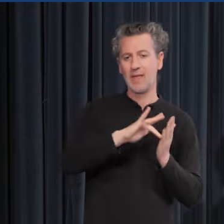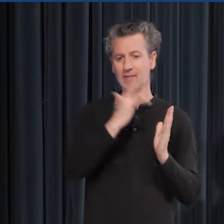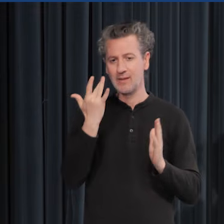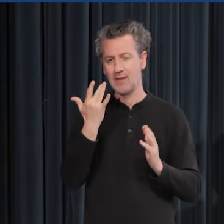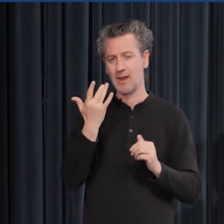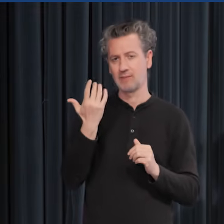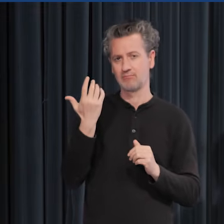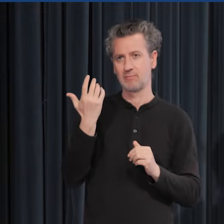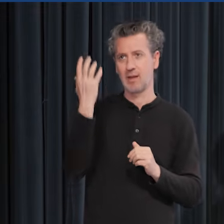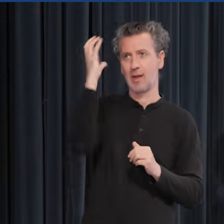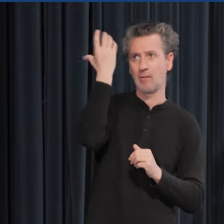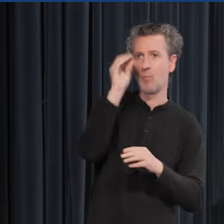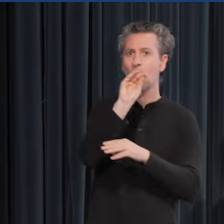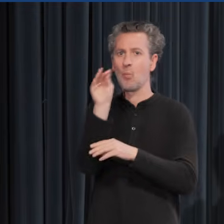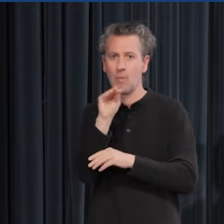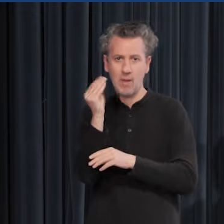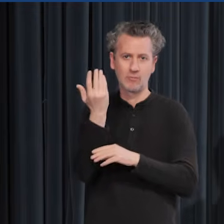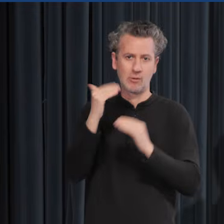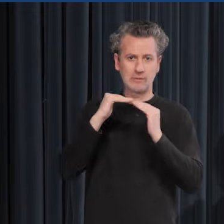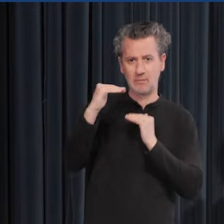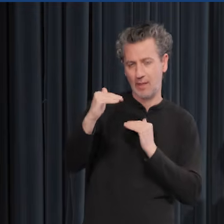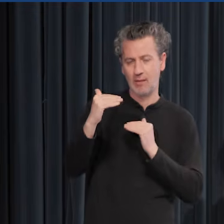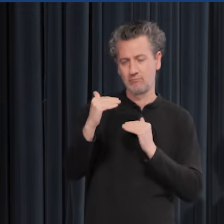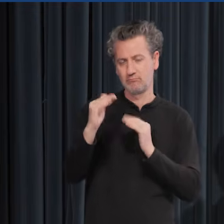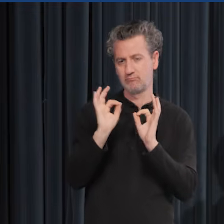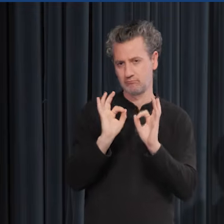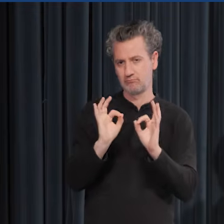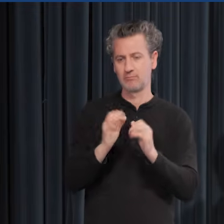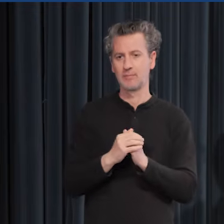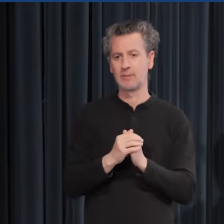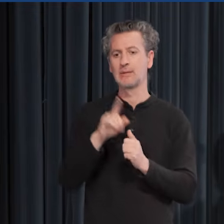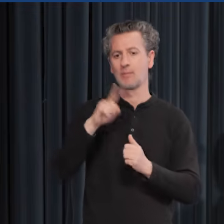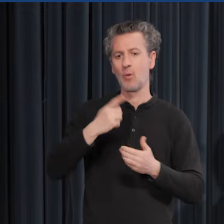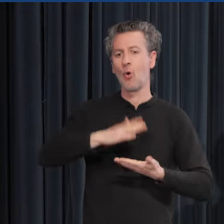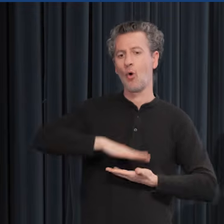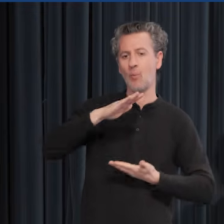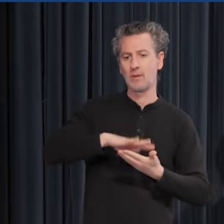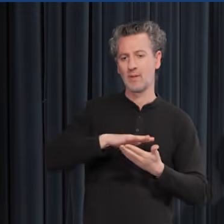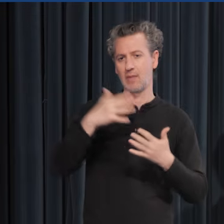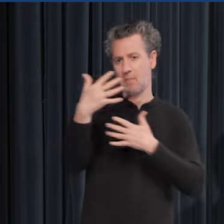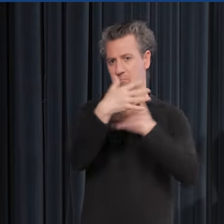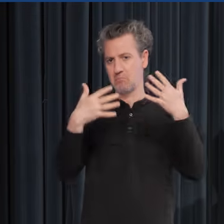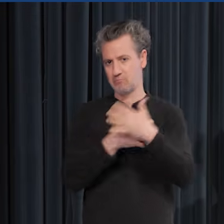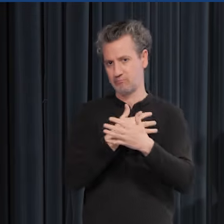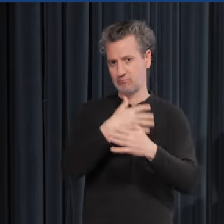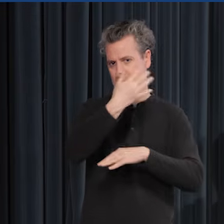las verdes, pero bueno, teniendo en cuenta la sostenibilidad y las competencias transversales también.